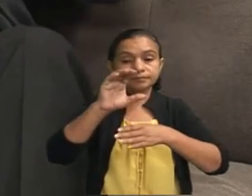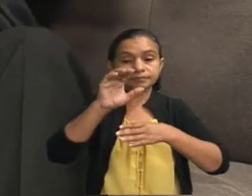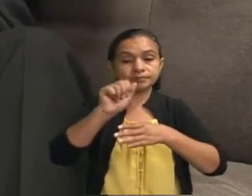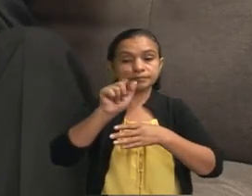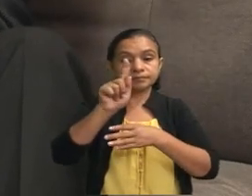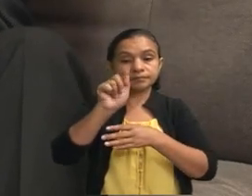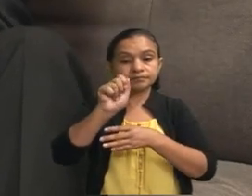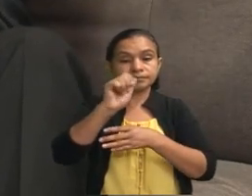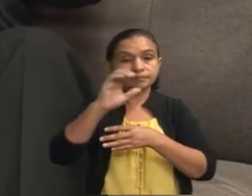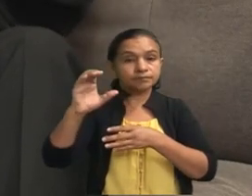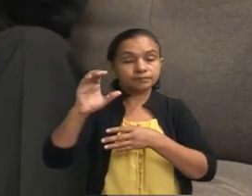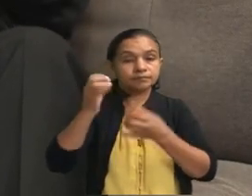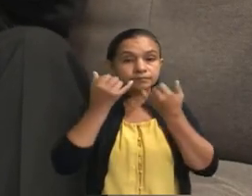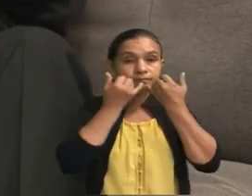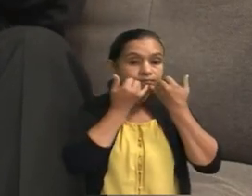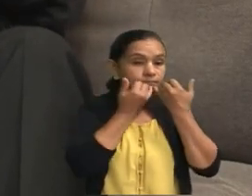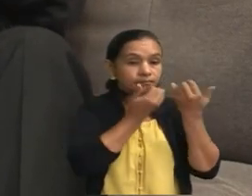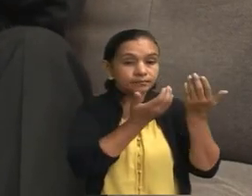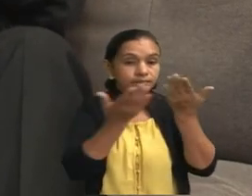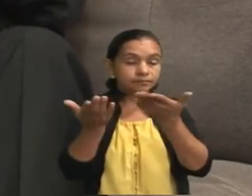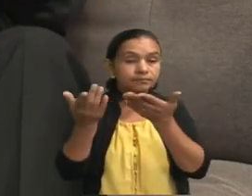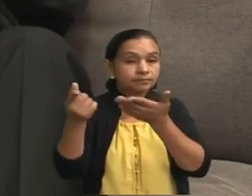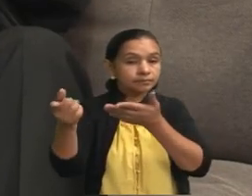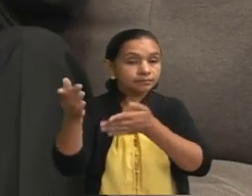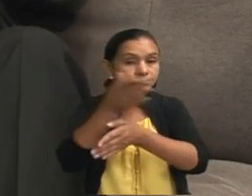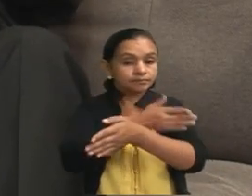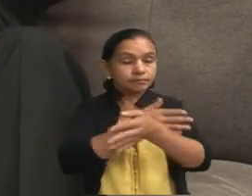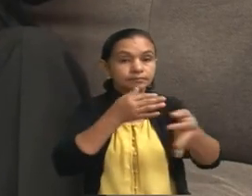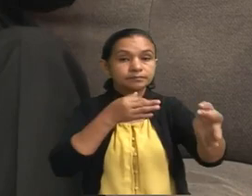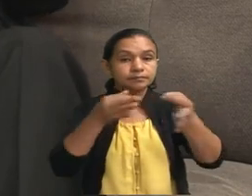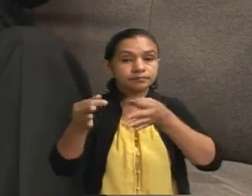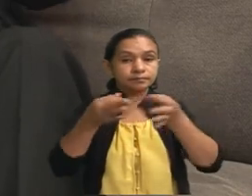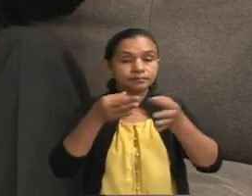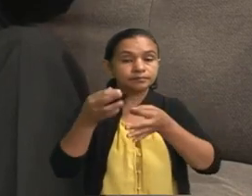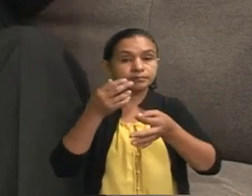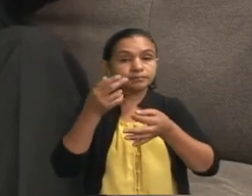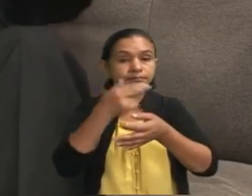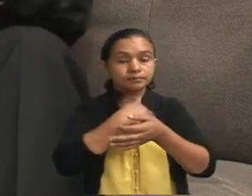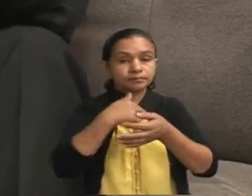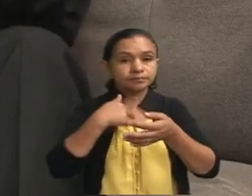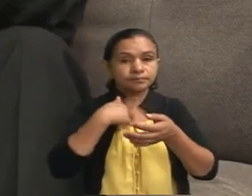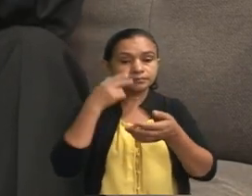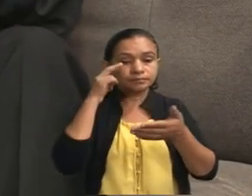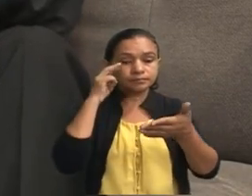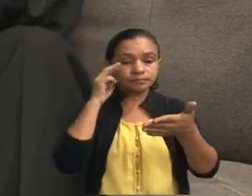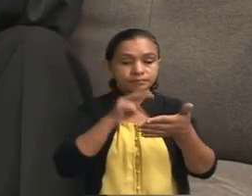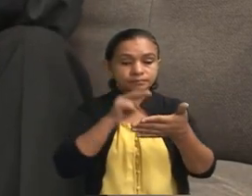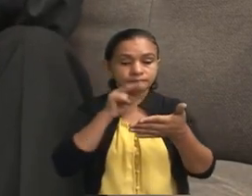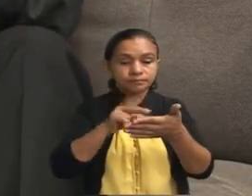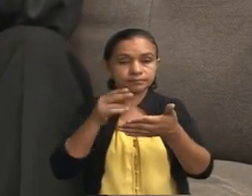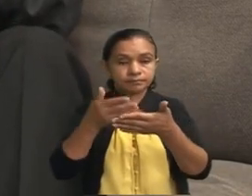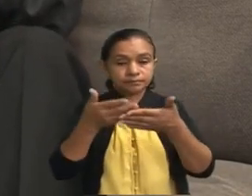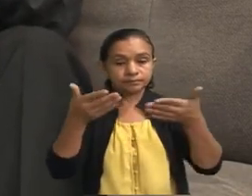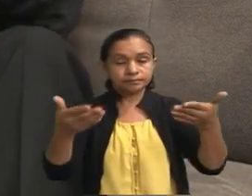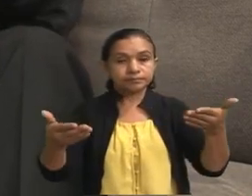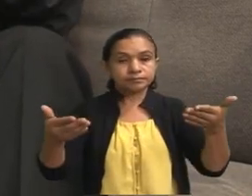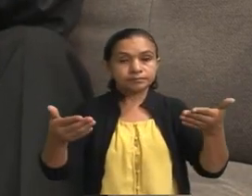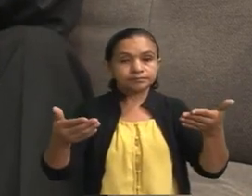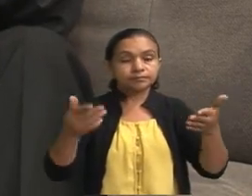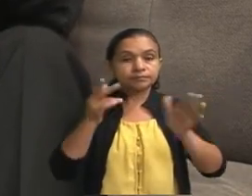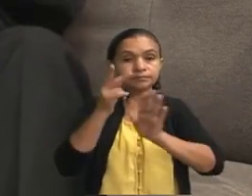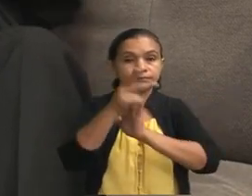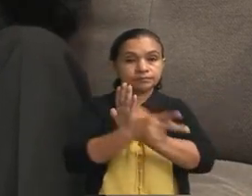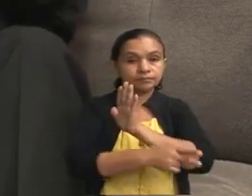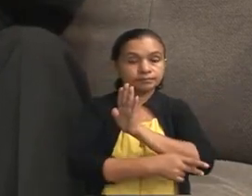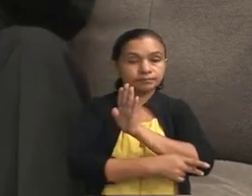van a enviar esas informaciones que le estaba explicando, y va a haber algunas reacciones de parte, digamos, de los